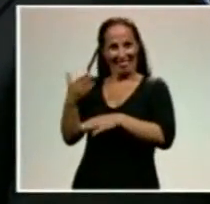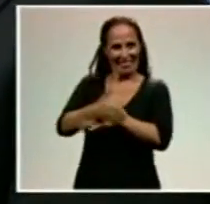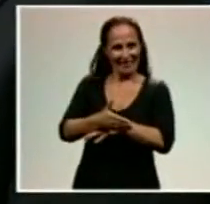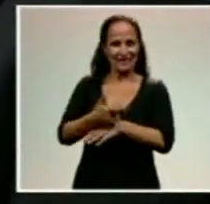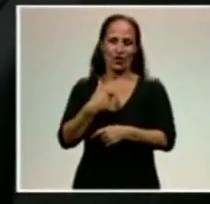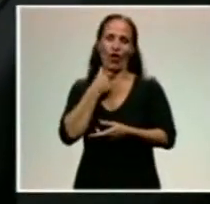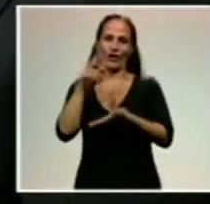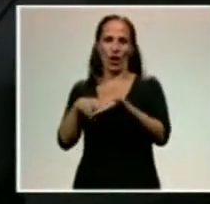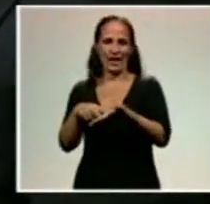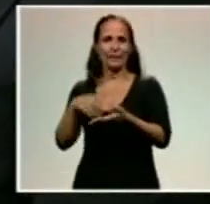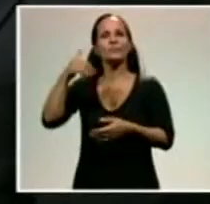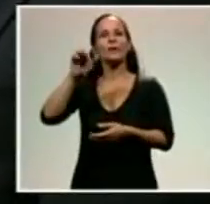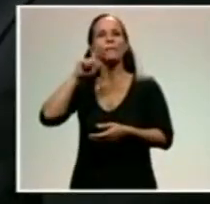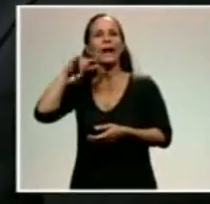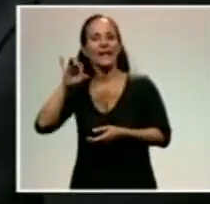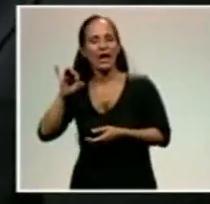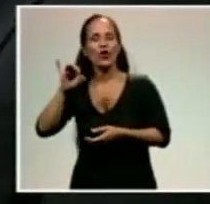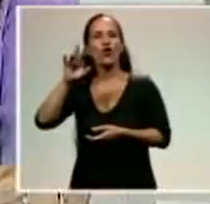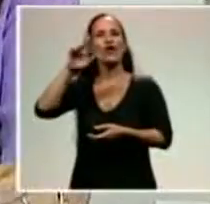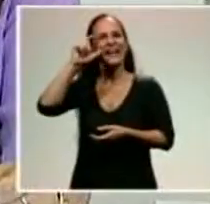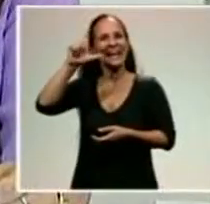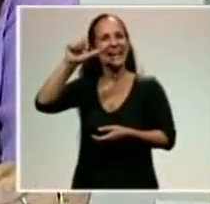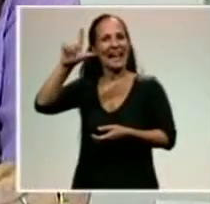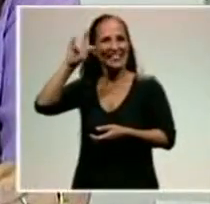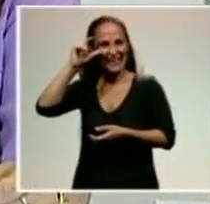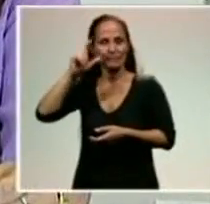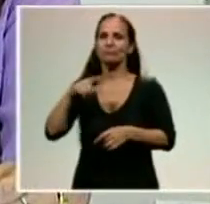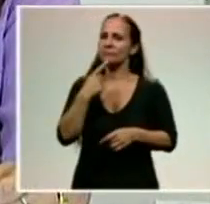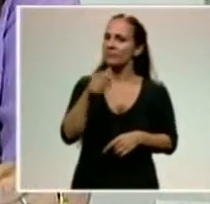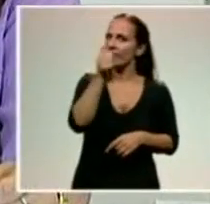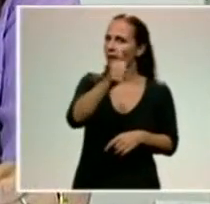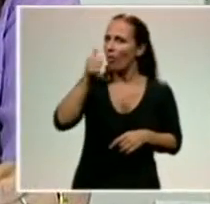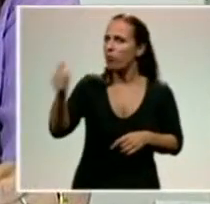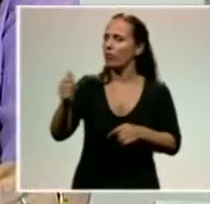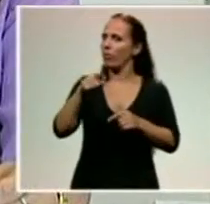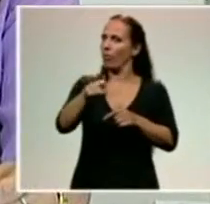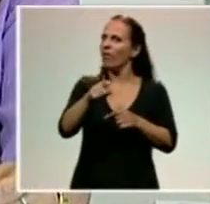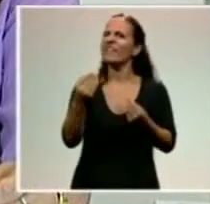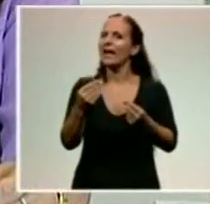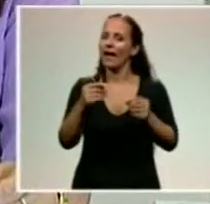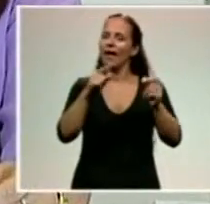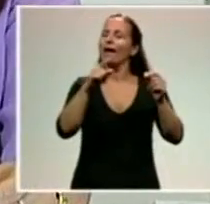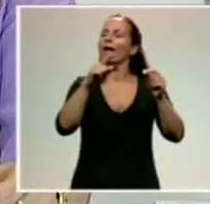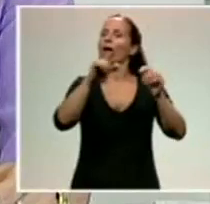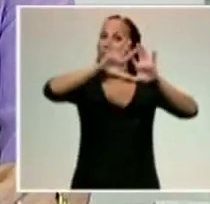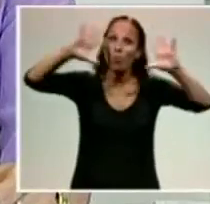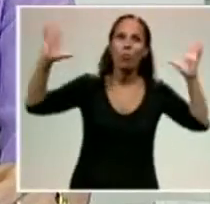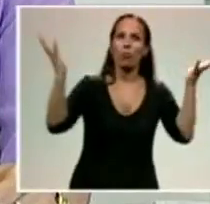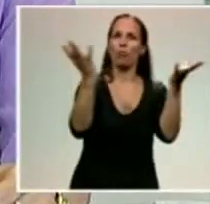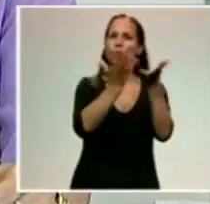leer, me lo mandó Mariano Recalde, y es Aerolíneas Argentinas recupera su lugar entre las más grandes del mundo.